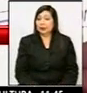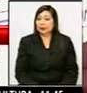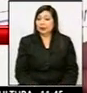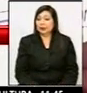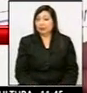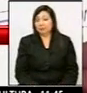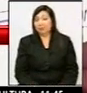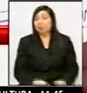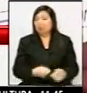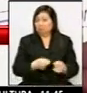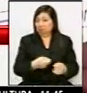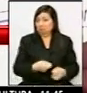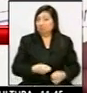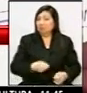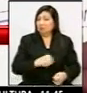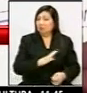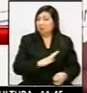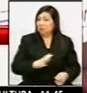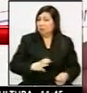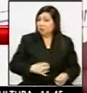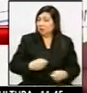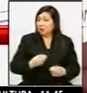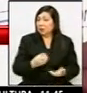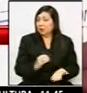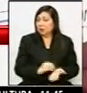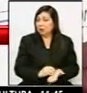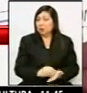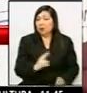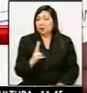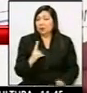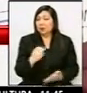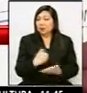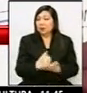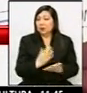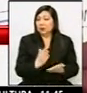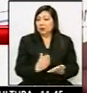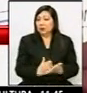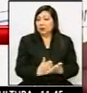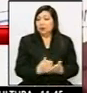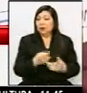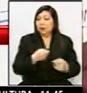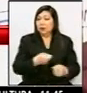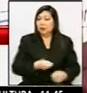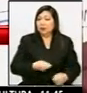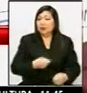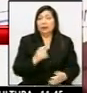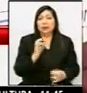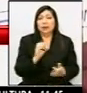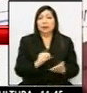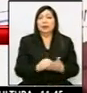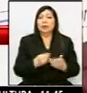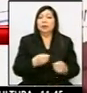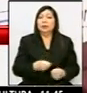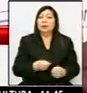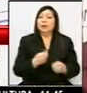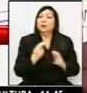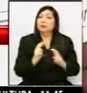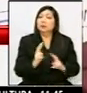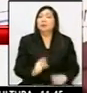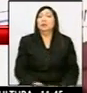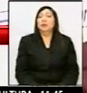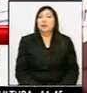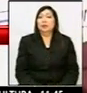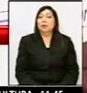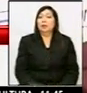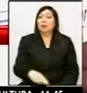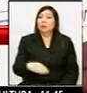es agrícola. El Estado ha invertido en más de dos tercios del área creando irrigaciones, Iberia, la Ensenada de